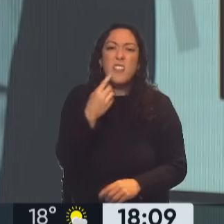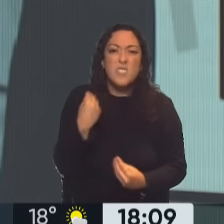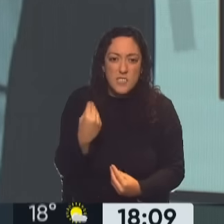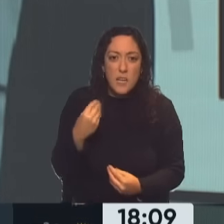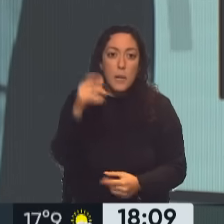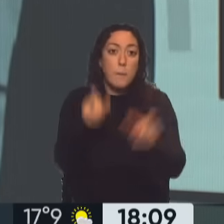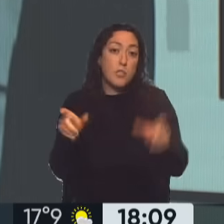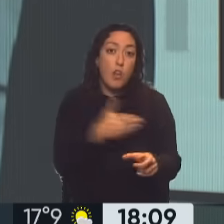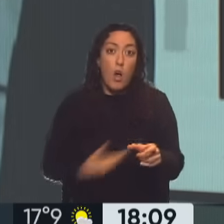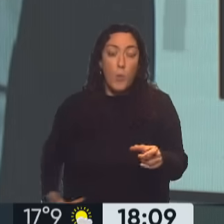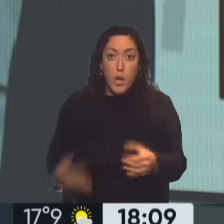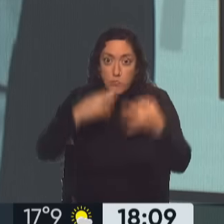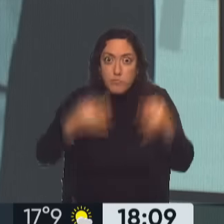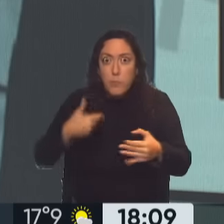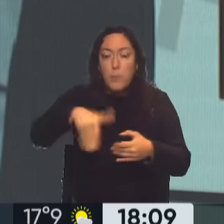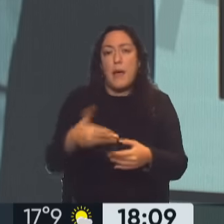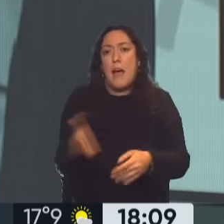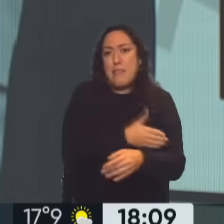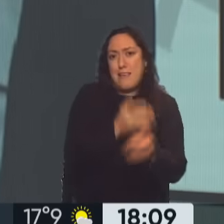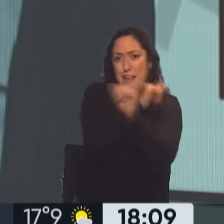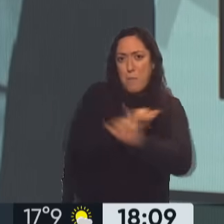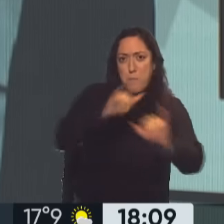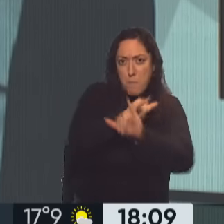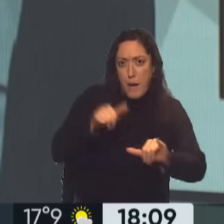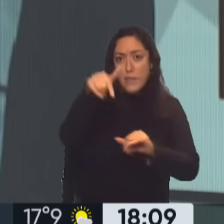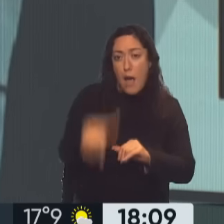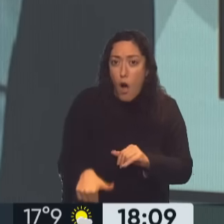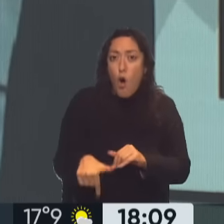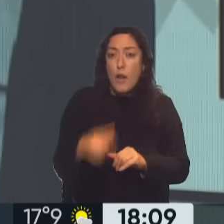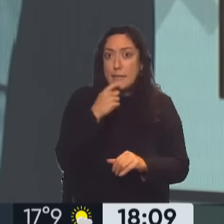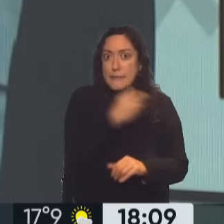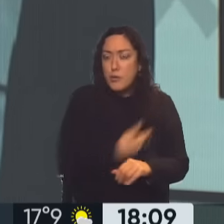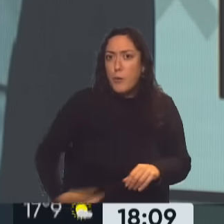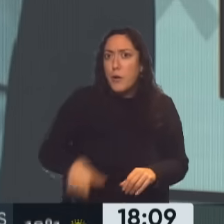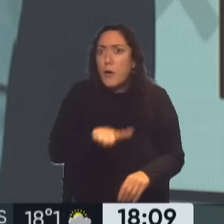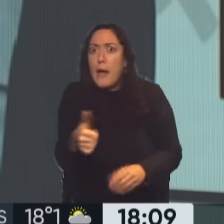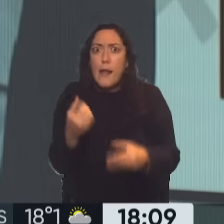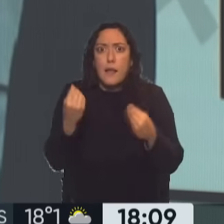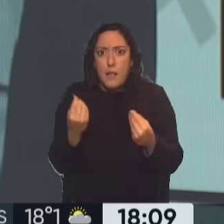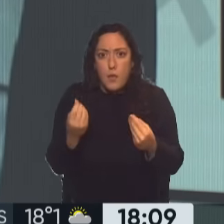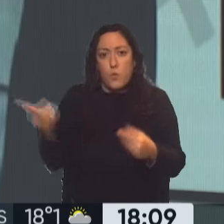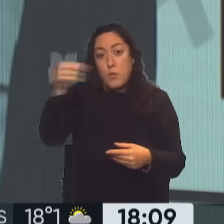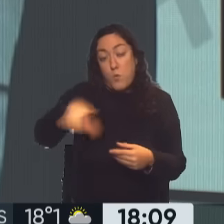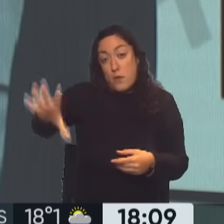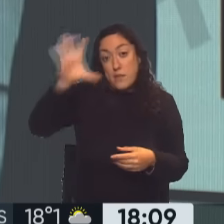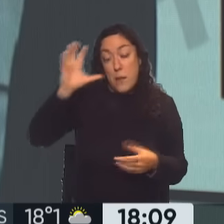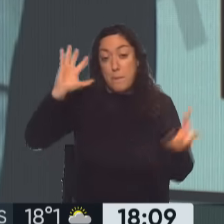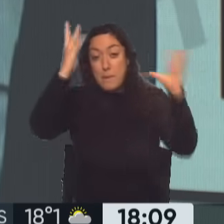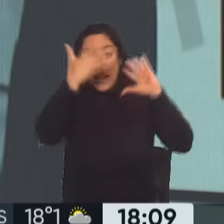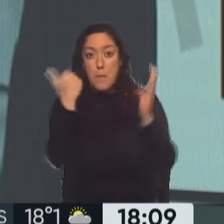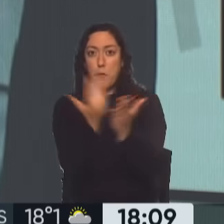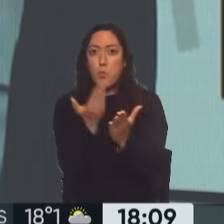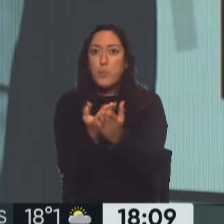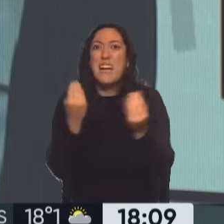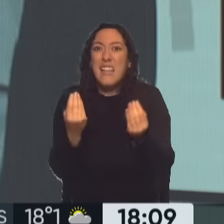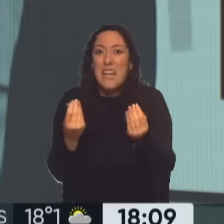los que nos toca gobernar, porque una cosa es la campaña, pero otra cosa es cuando vos tenés que gobernar. Recordemos que una de las propuestas de Javier Milei es eliminar